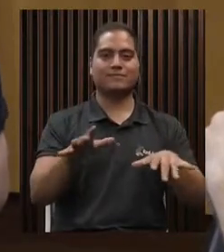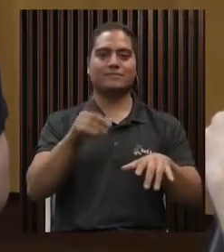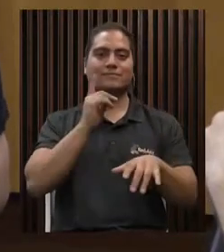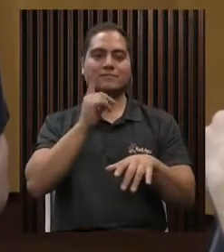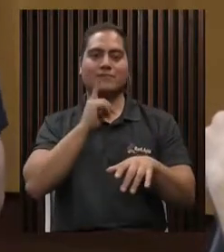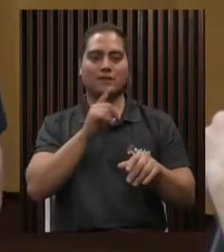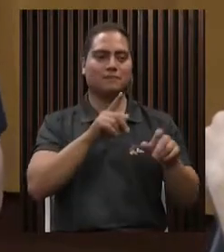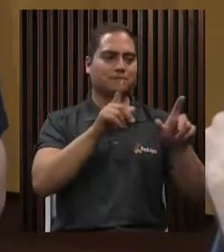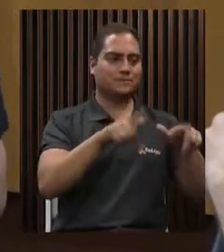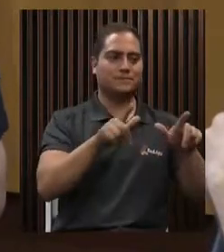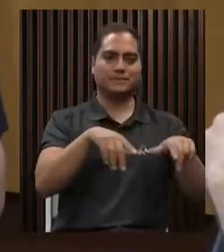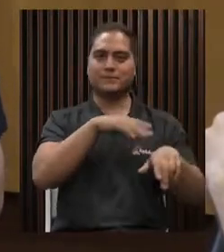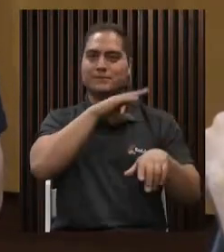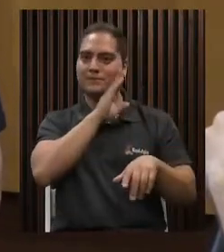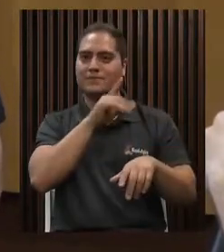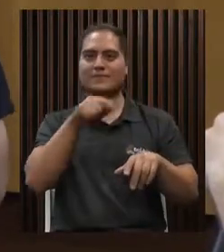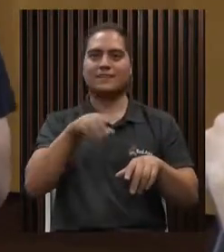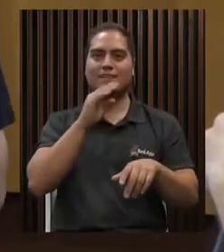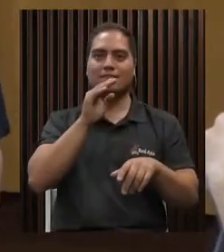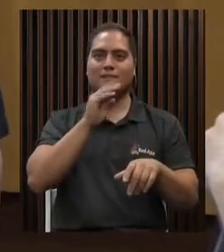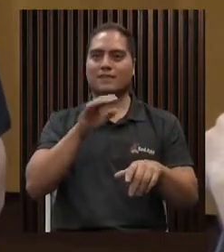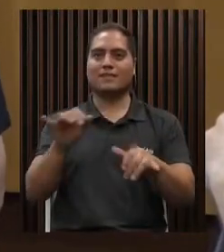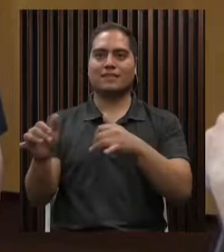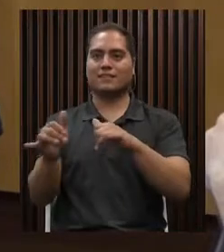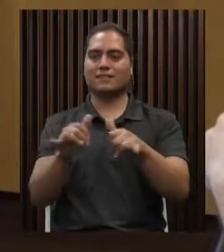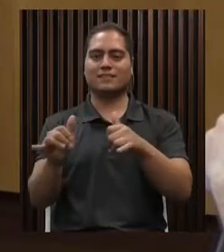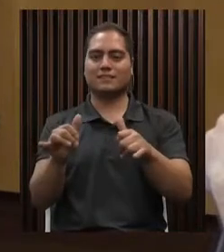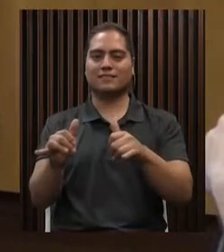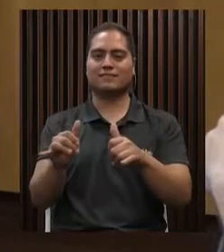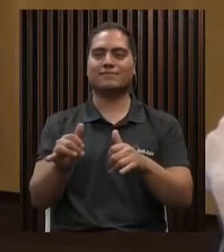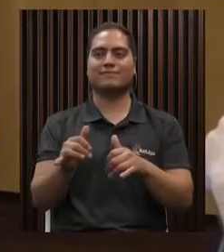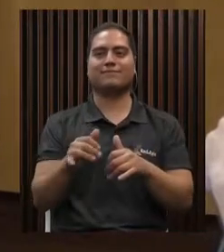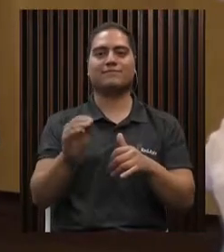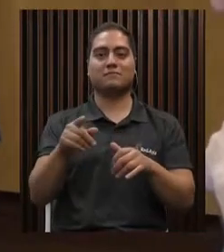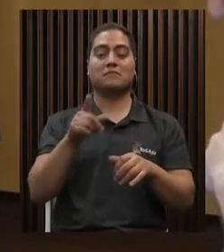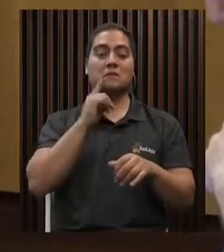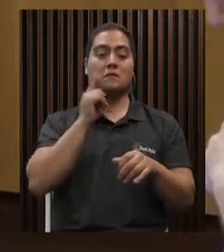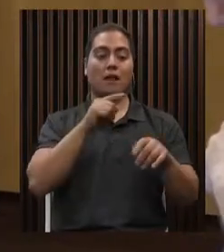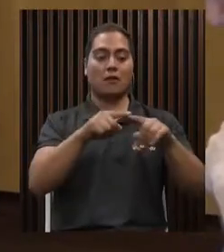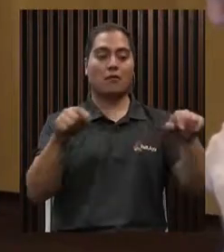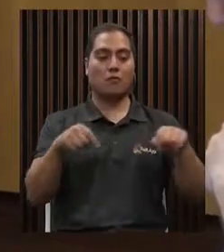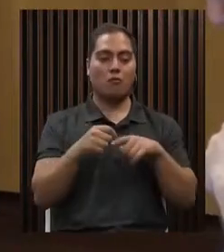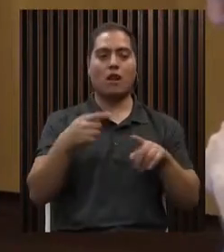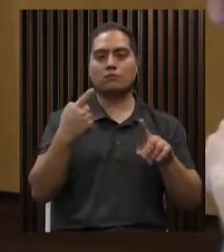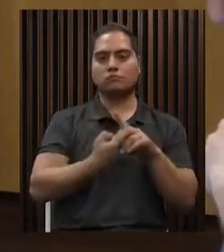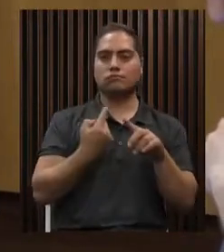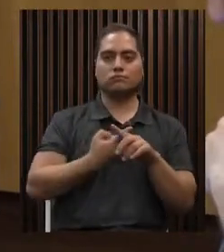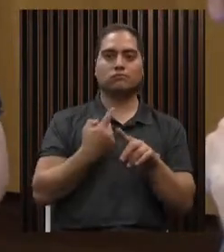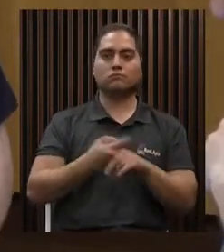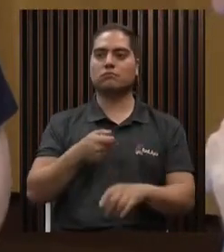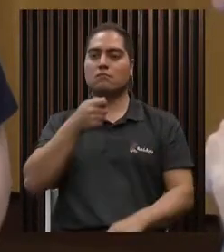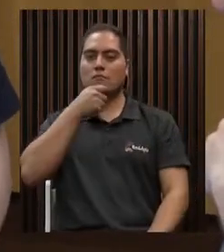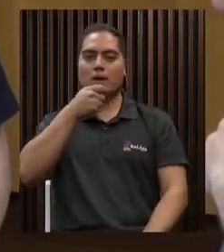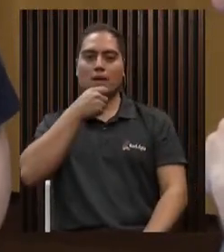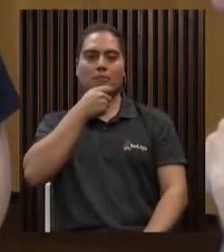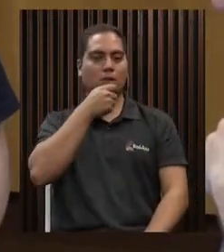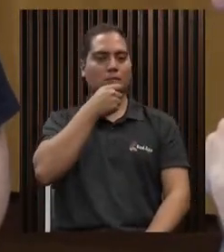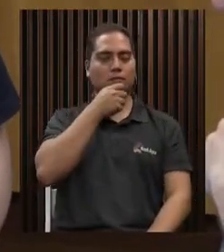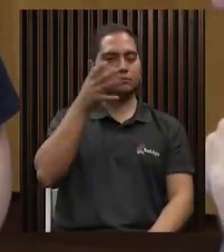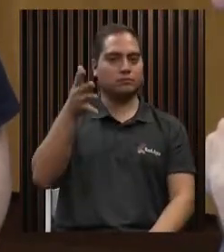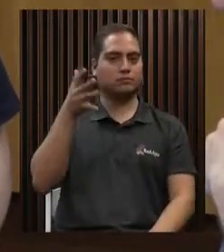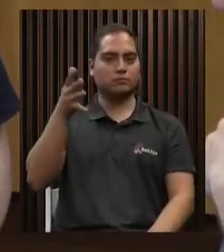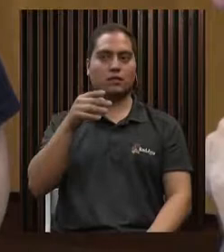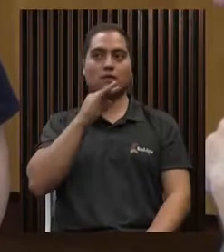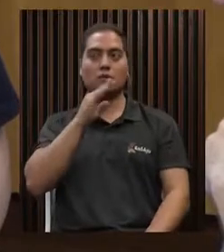jardín, área de jardín, un área de monólogo, un área de donde se horneaban